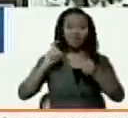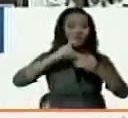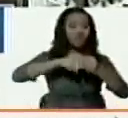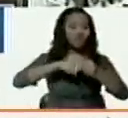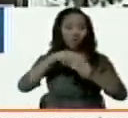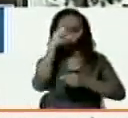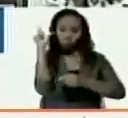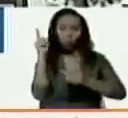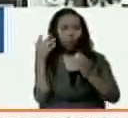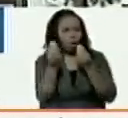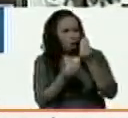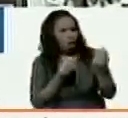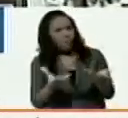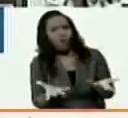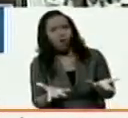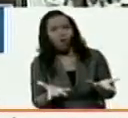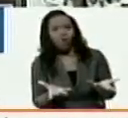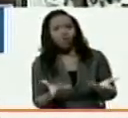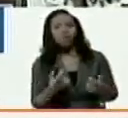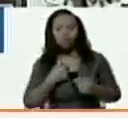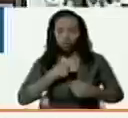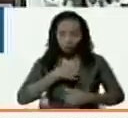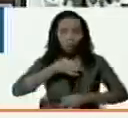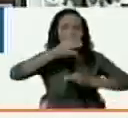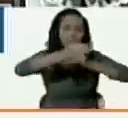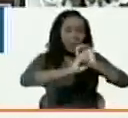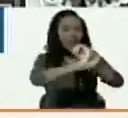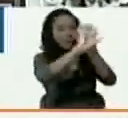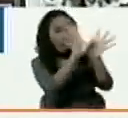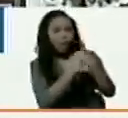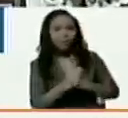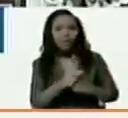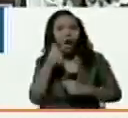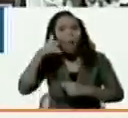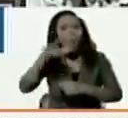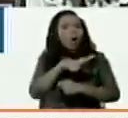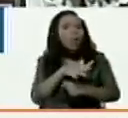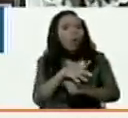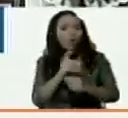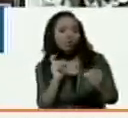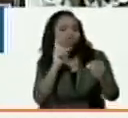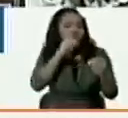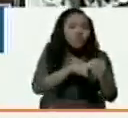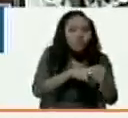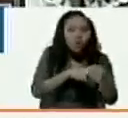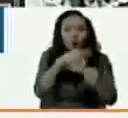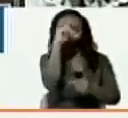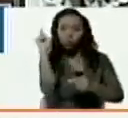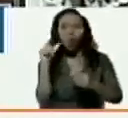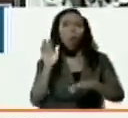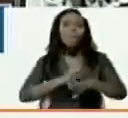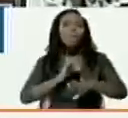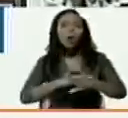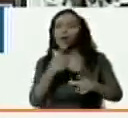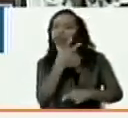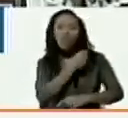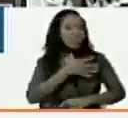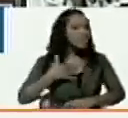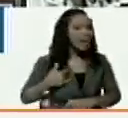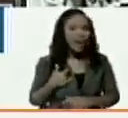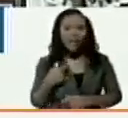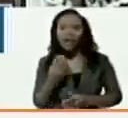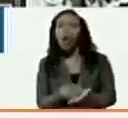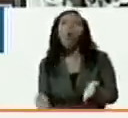Yo se lo voy a explicar. El pueblo va a inscribirse en el partido porque no quiere que vuelva más nunca a gobernar